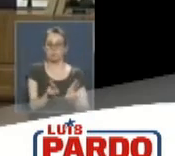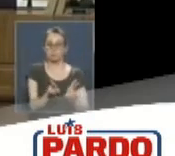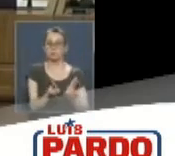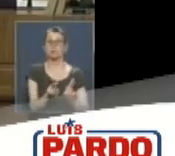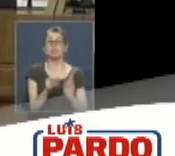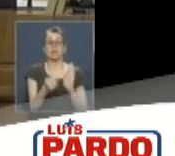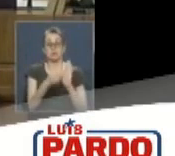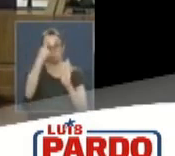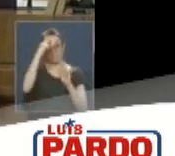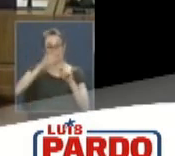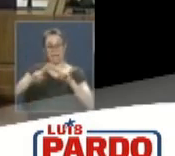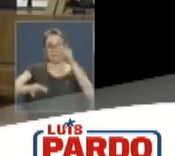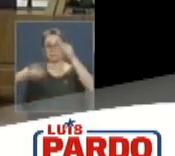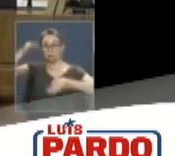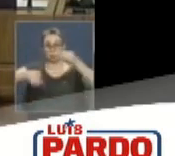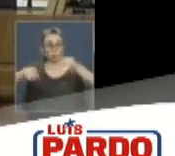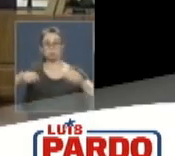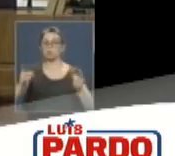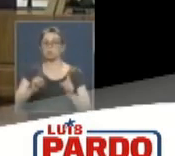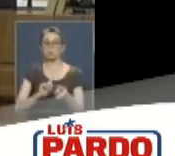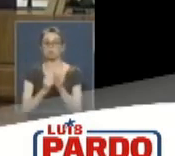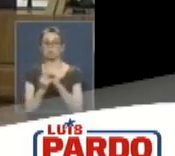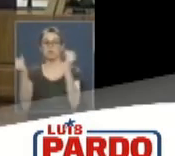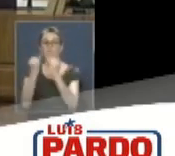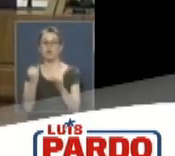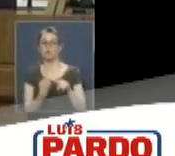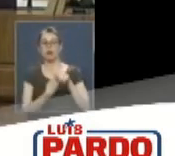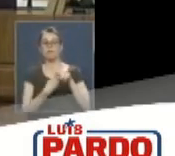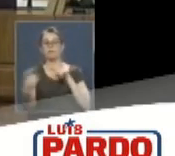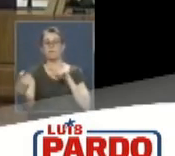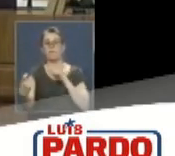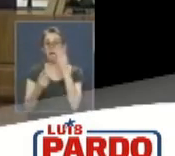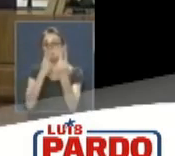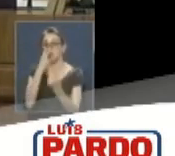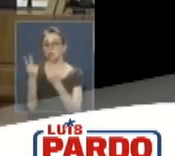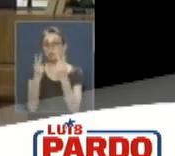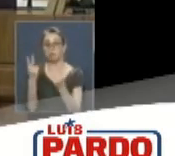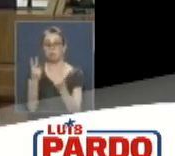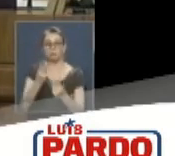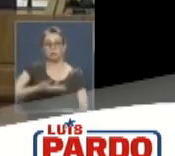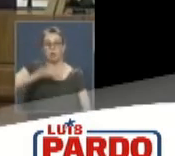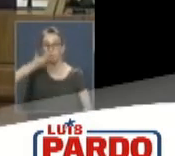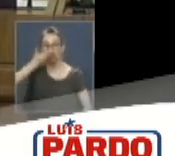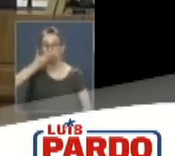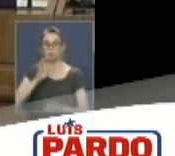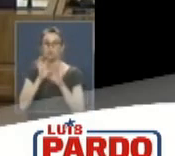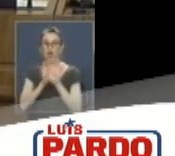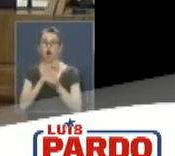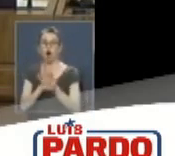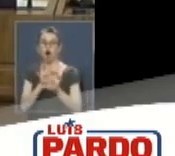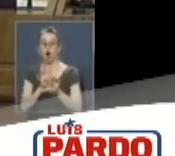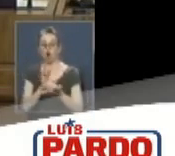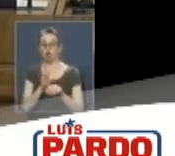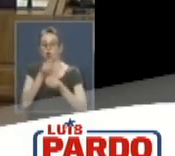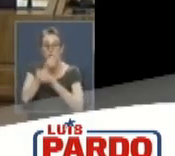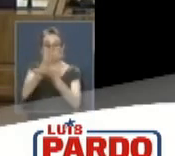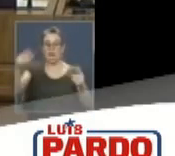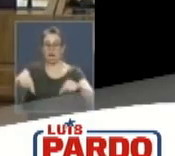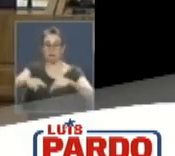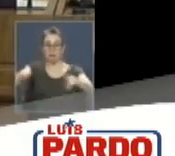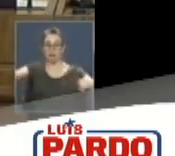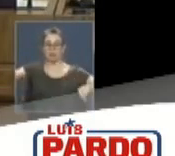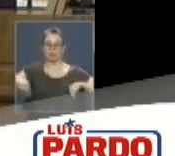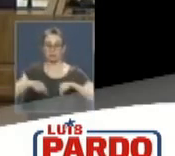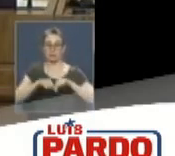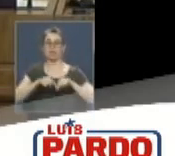hacer justicia, se acerca mucho más a las formas de venganza que hemos visto tanto en el discurso de odio que muchas veces se expresa en esta sala,